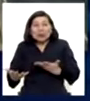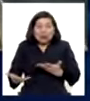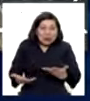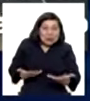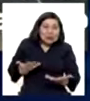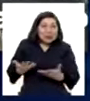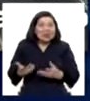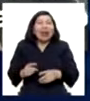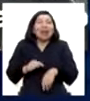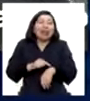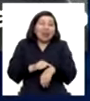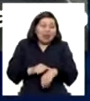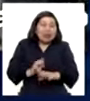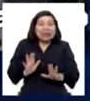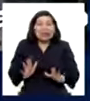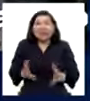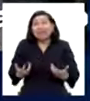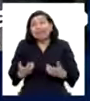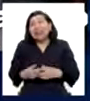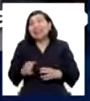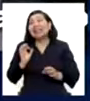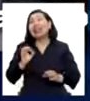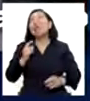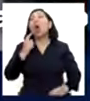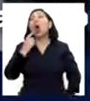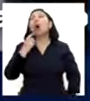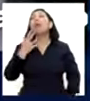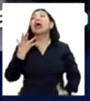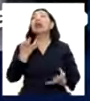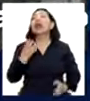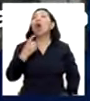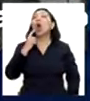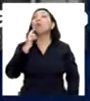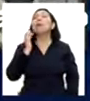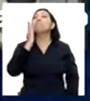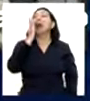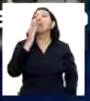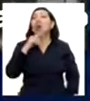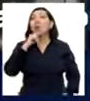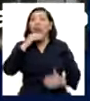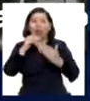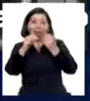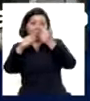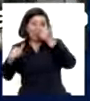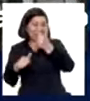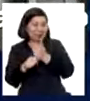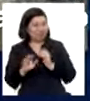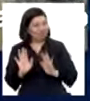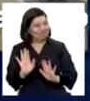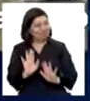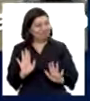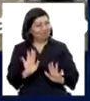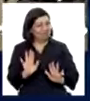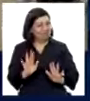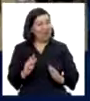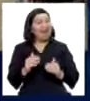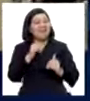te comento, de largo aliento. Es una sociedad, ¿no?, machista en la que estamos, pero poco a poco vemos, ¿no?,